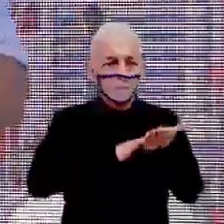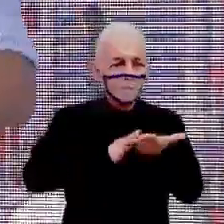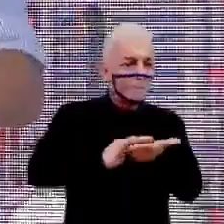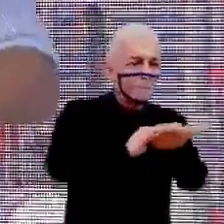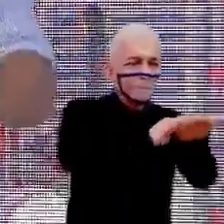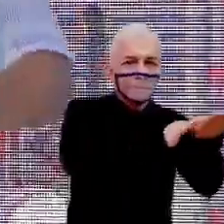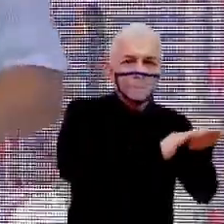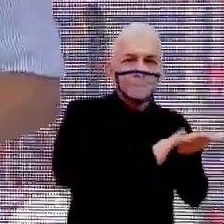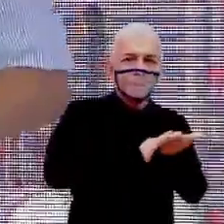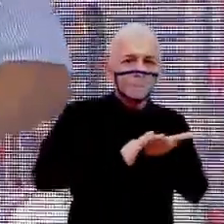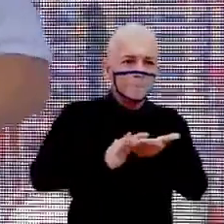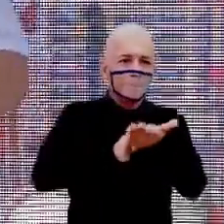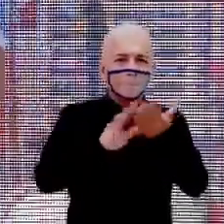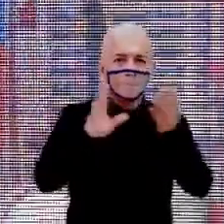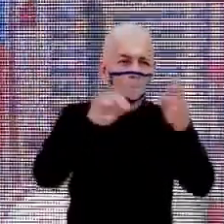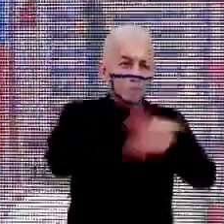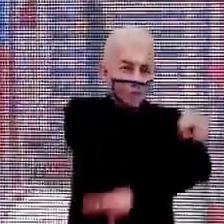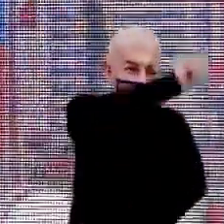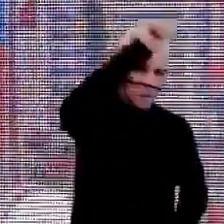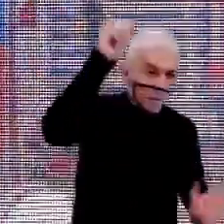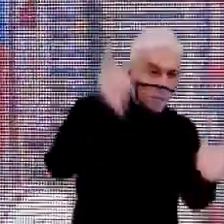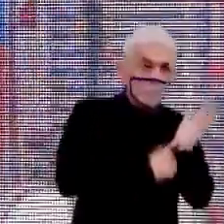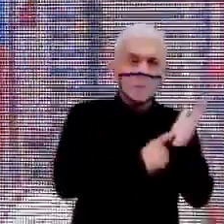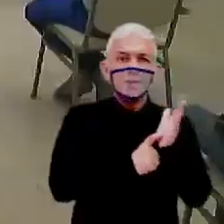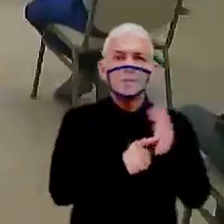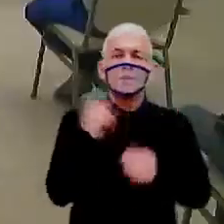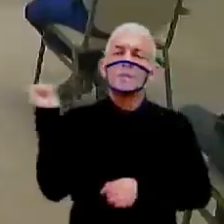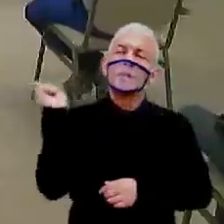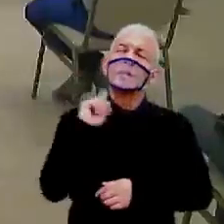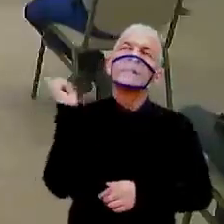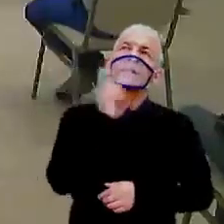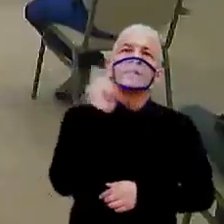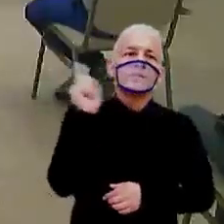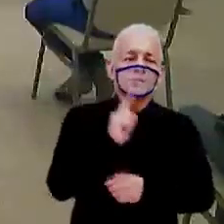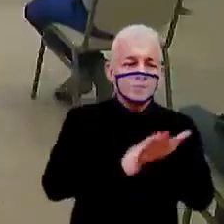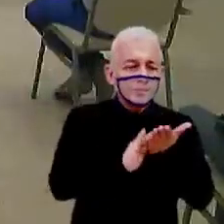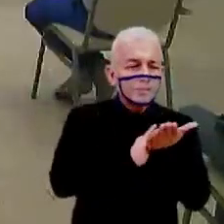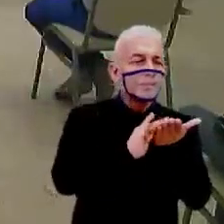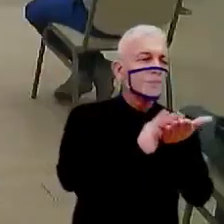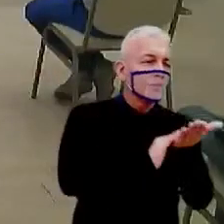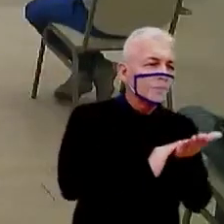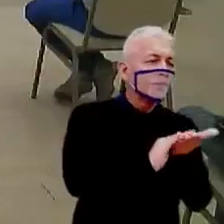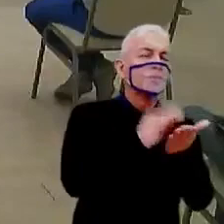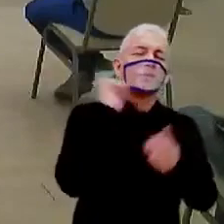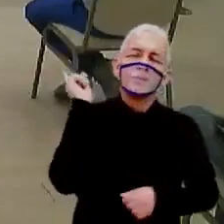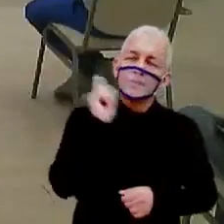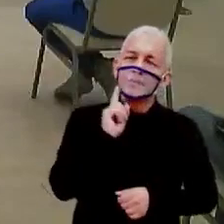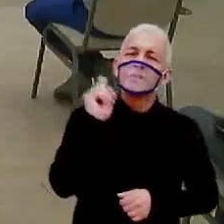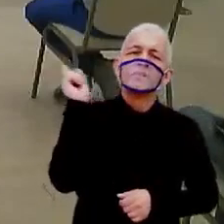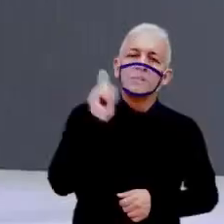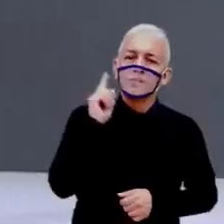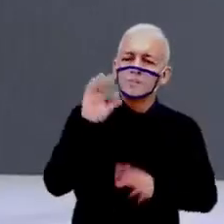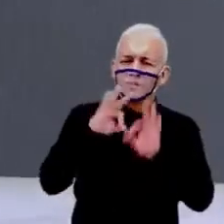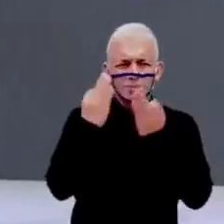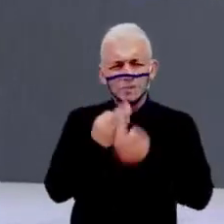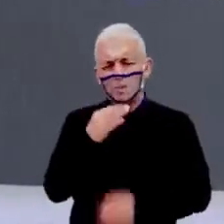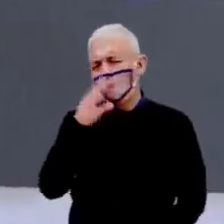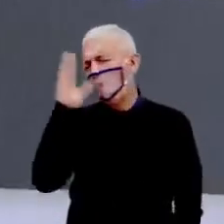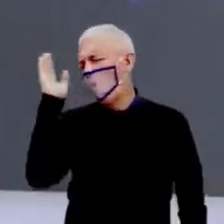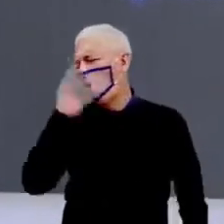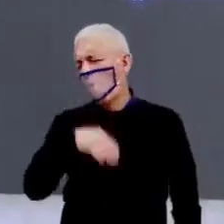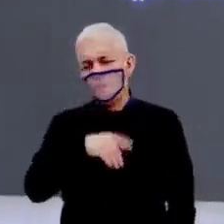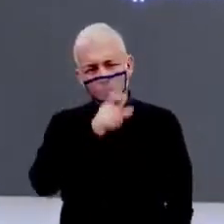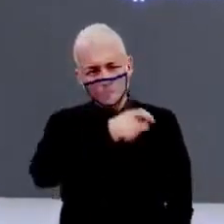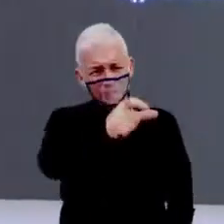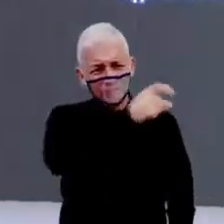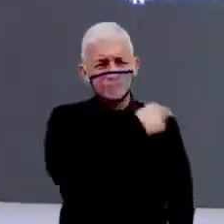de un barrio, que ha sido lucha de décadas, que muchos de los familiares habían pensado que eso, de los